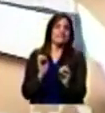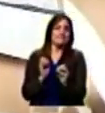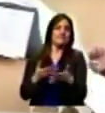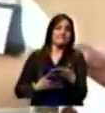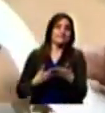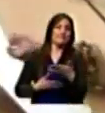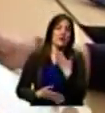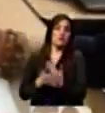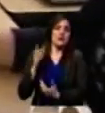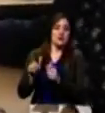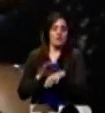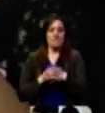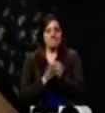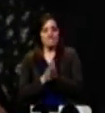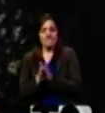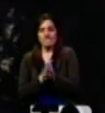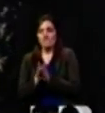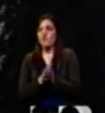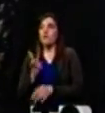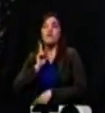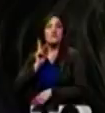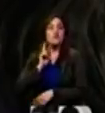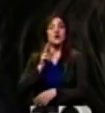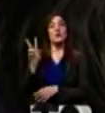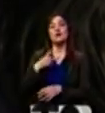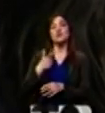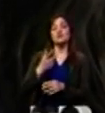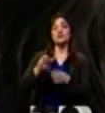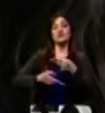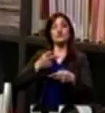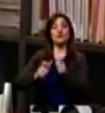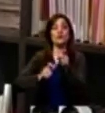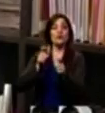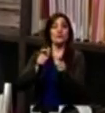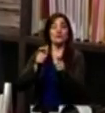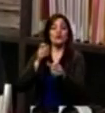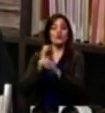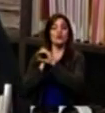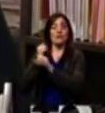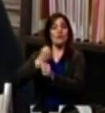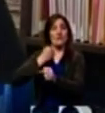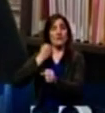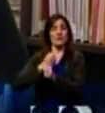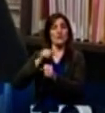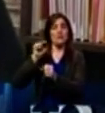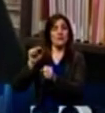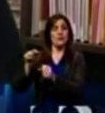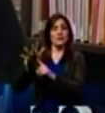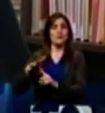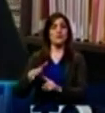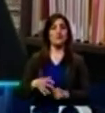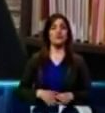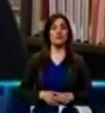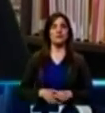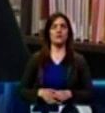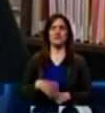que el emigrante sea víctima de trata, explotación laboral y discriminación. A ninguna persona le gusta que le trate, que